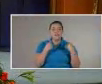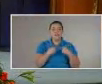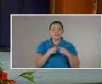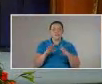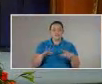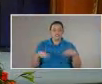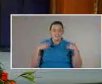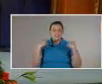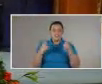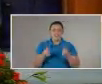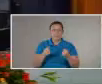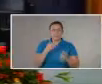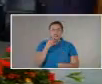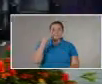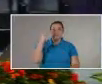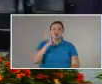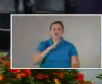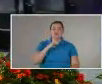para sanar